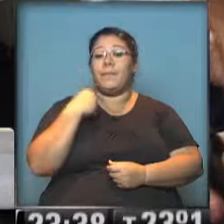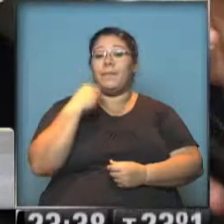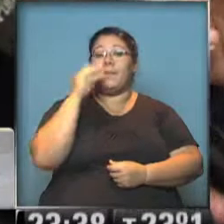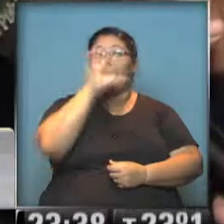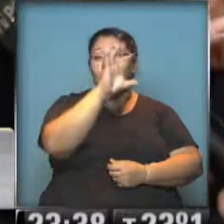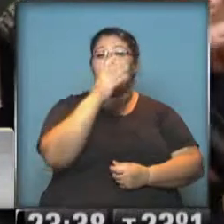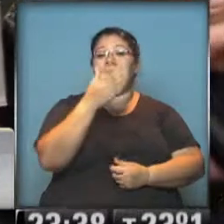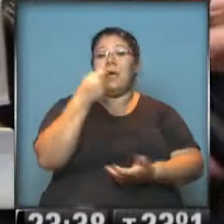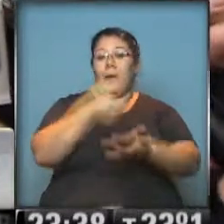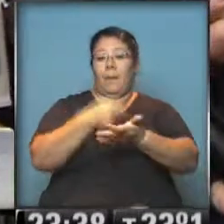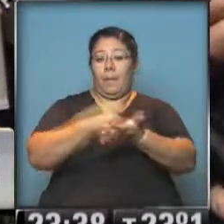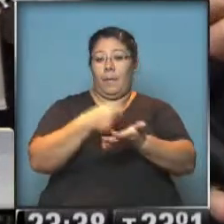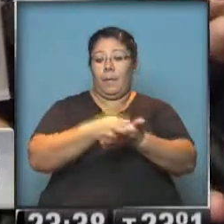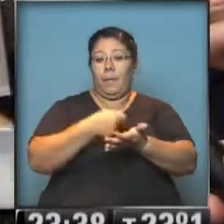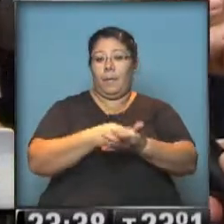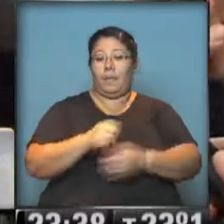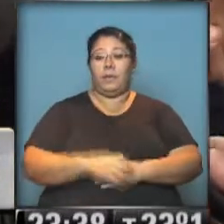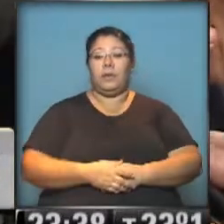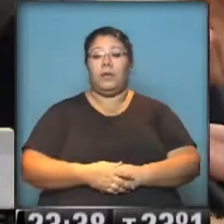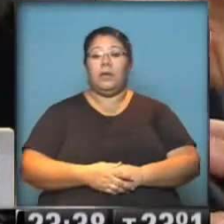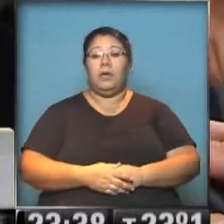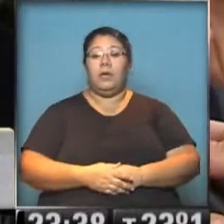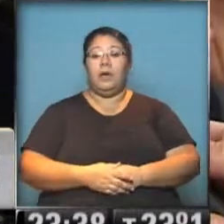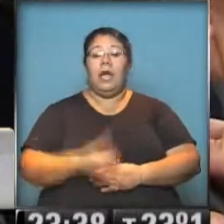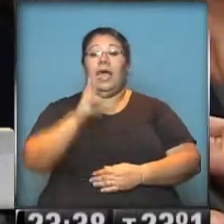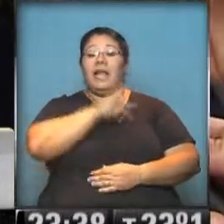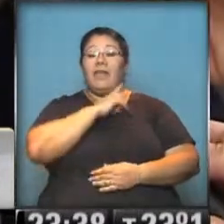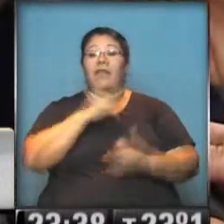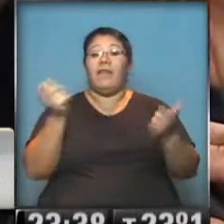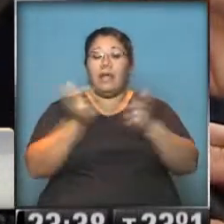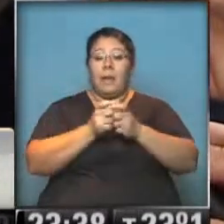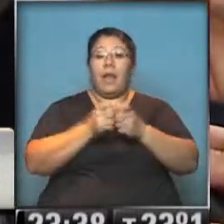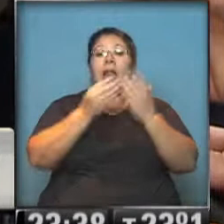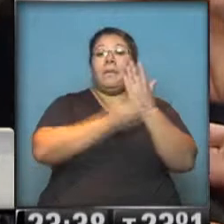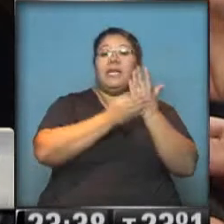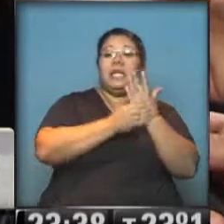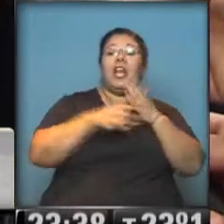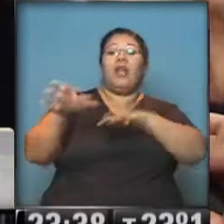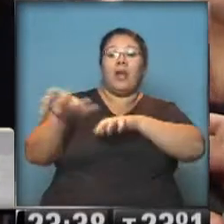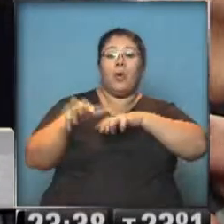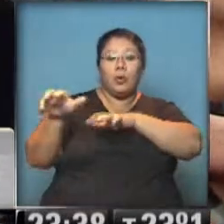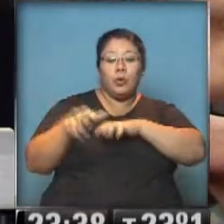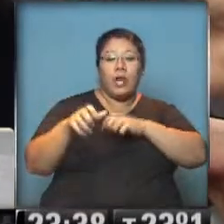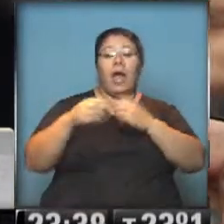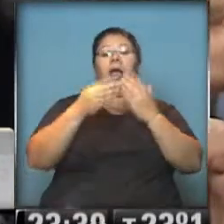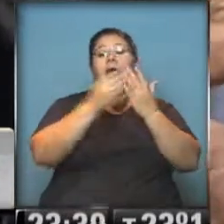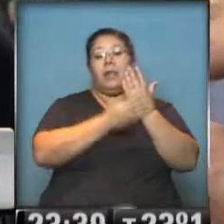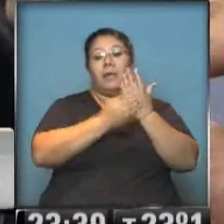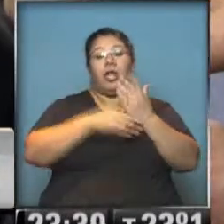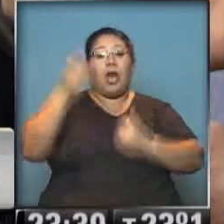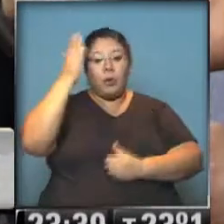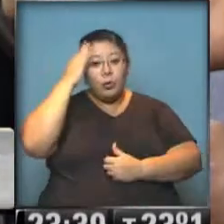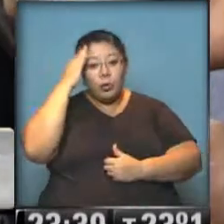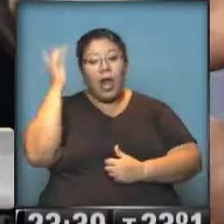de gabinete para que el Ministerio de Agricultura de la Nación junto al Ministerio de Agricultura de la provincia hagan